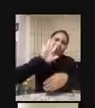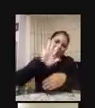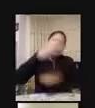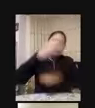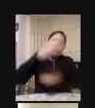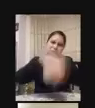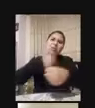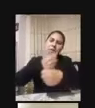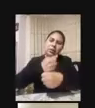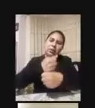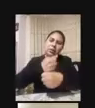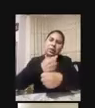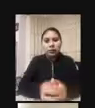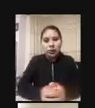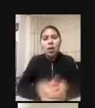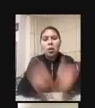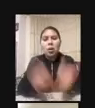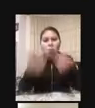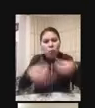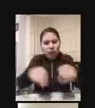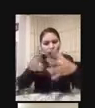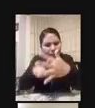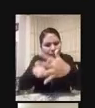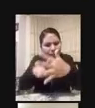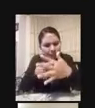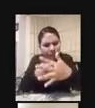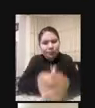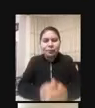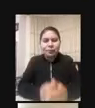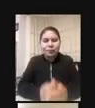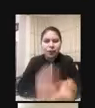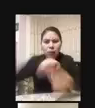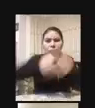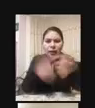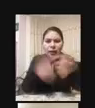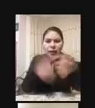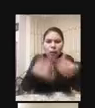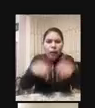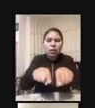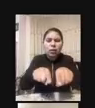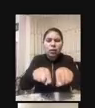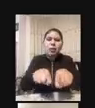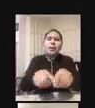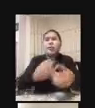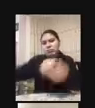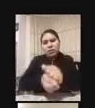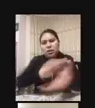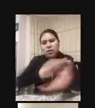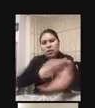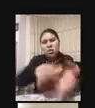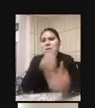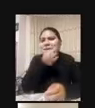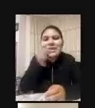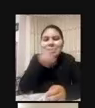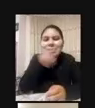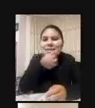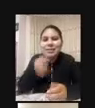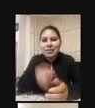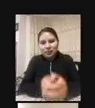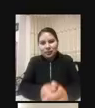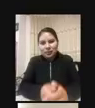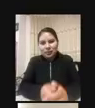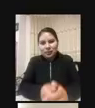¿Cuándo comienza la etapa de recambio dentario? ¿Cuándo comienza la etapa donde empieza a aparecer los primeros dientes